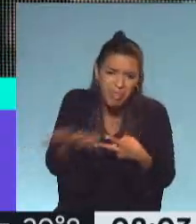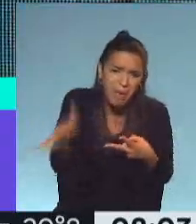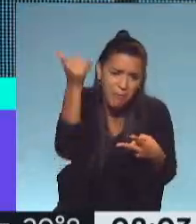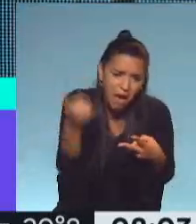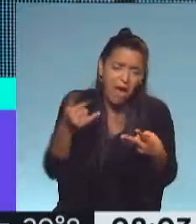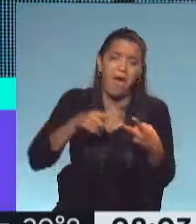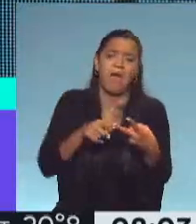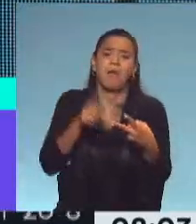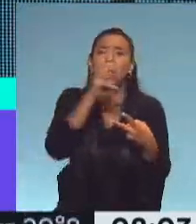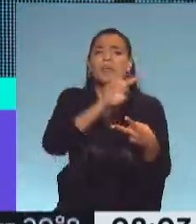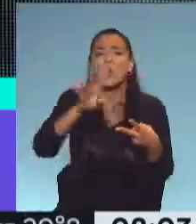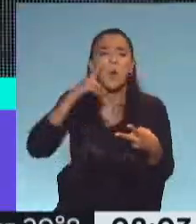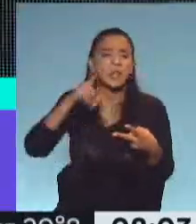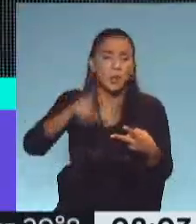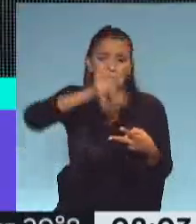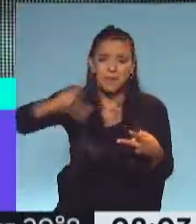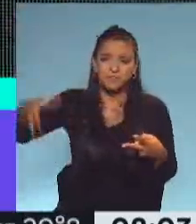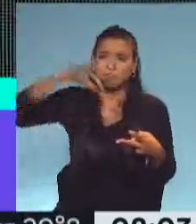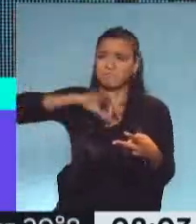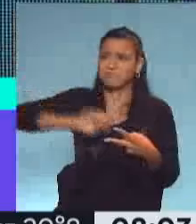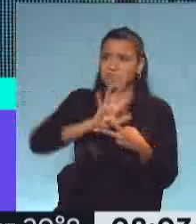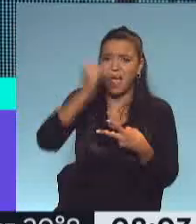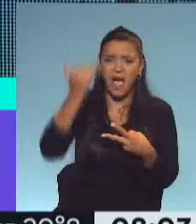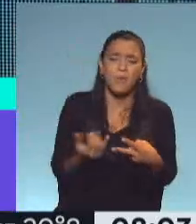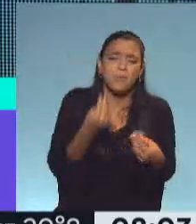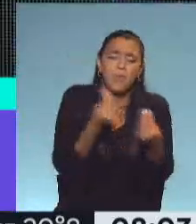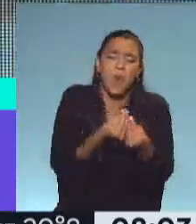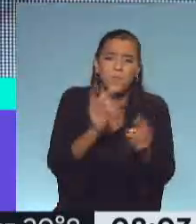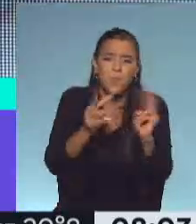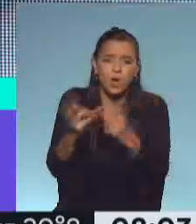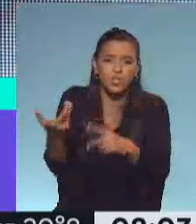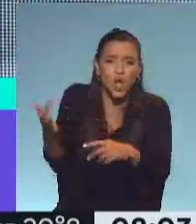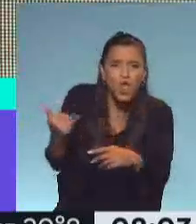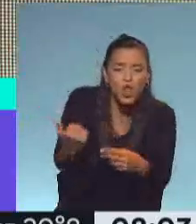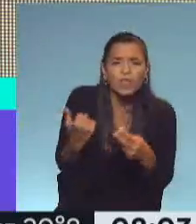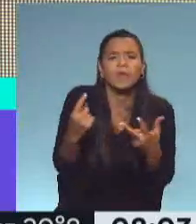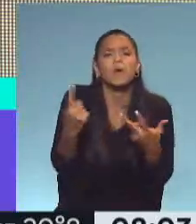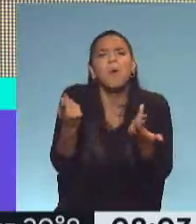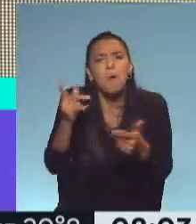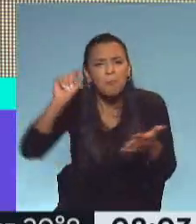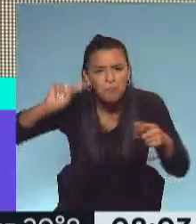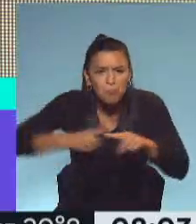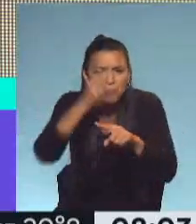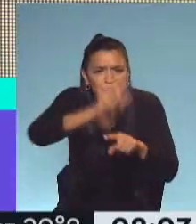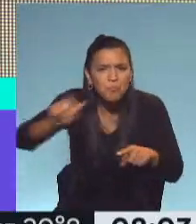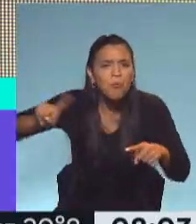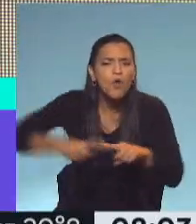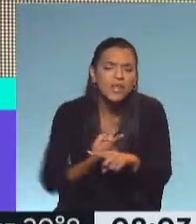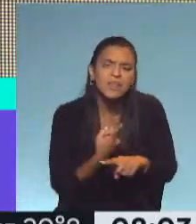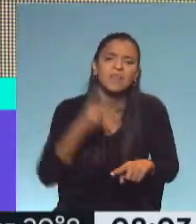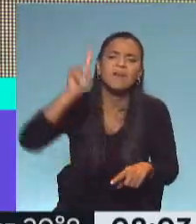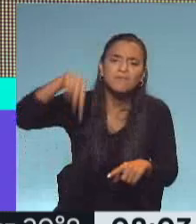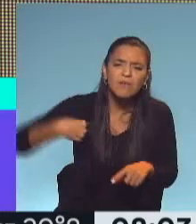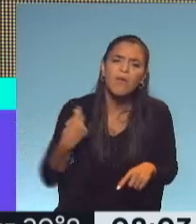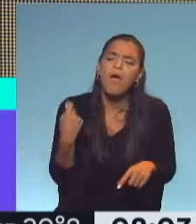dejando 24.000 infectados y cientos de muertos todos los días, los políticos tengan que